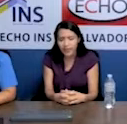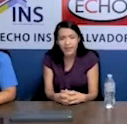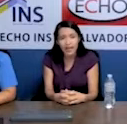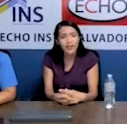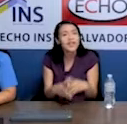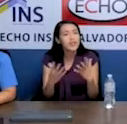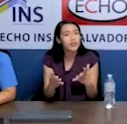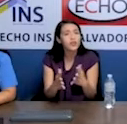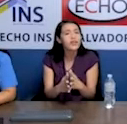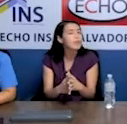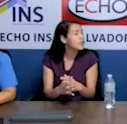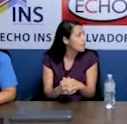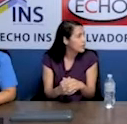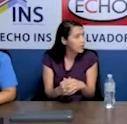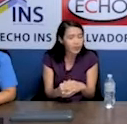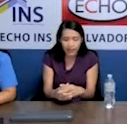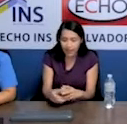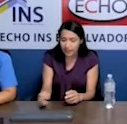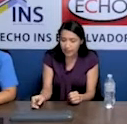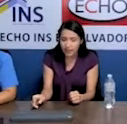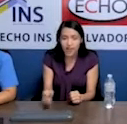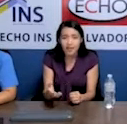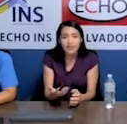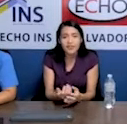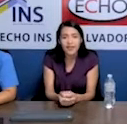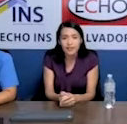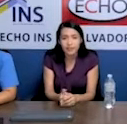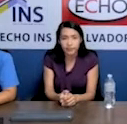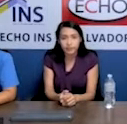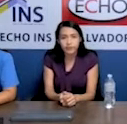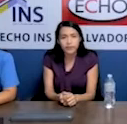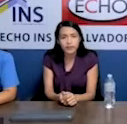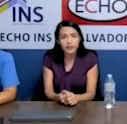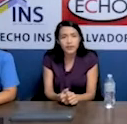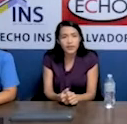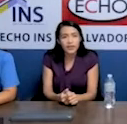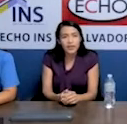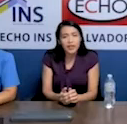pueden concatenar? Eso es lo que queremos también discutir este día. Siguiente.